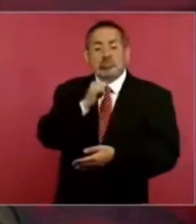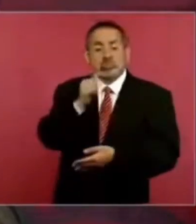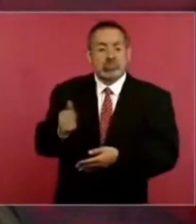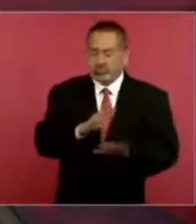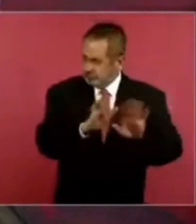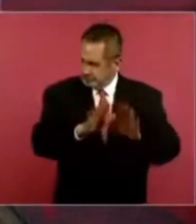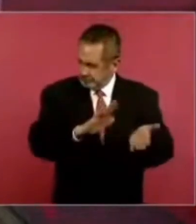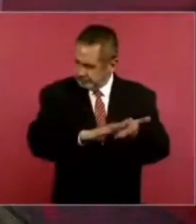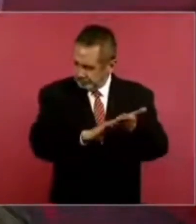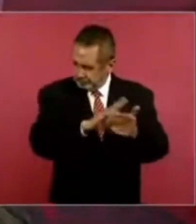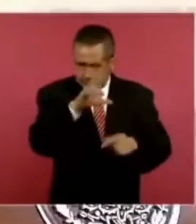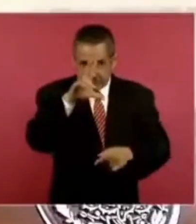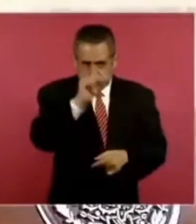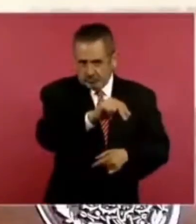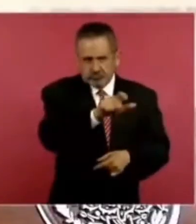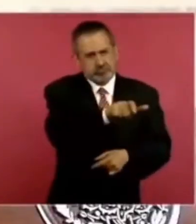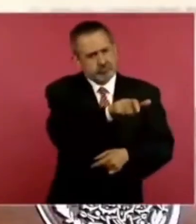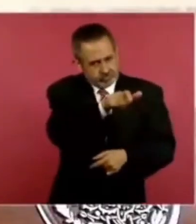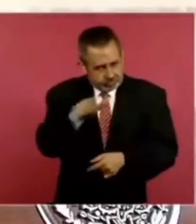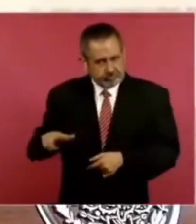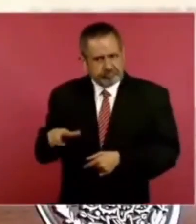Ahí